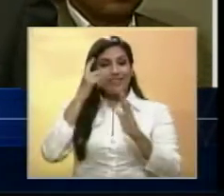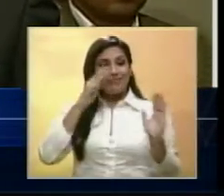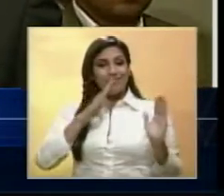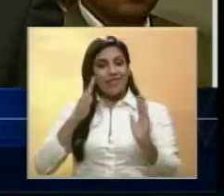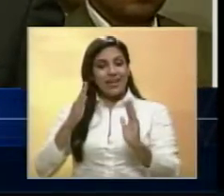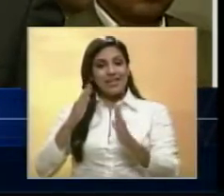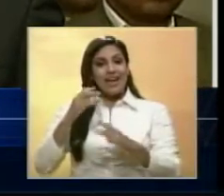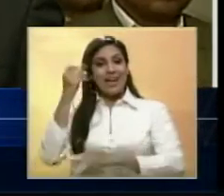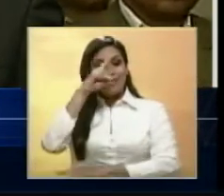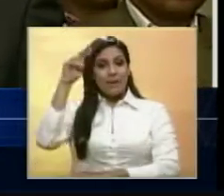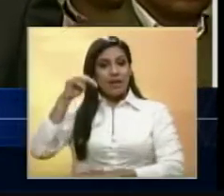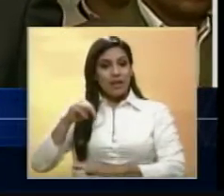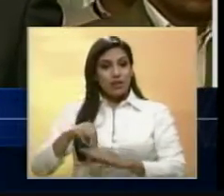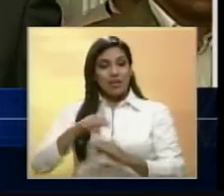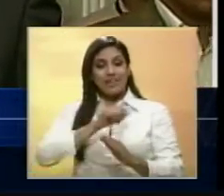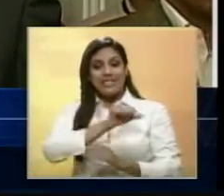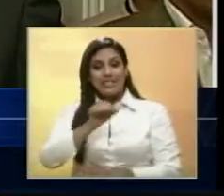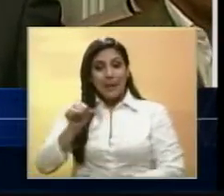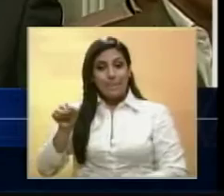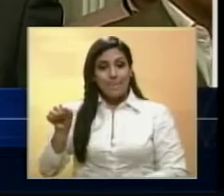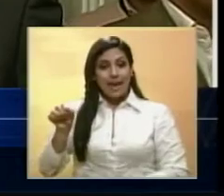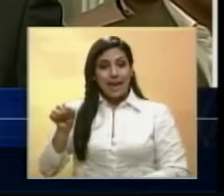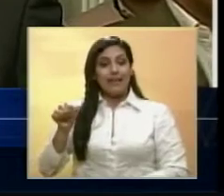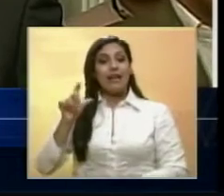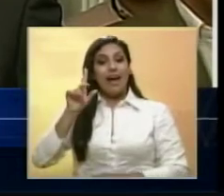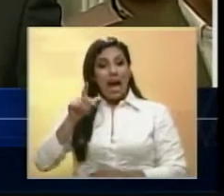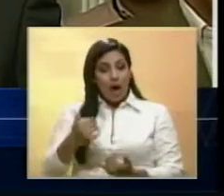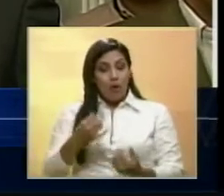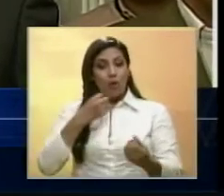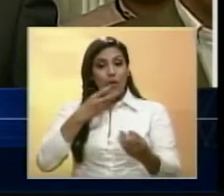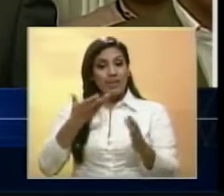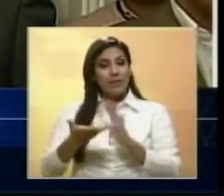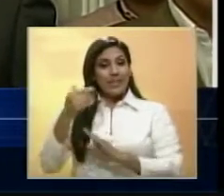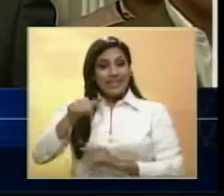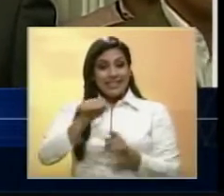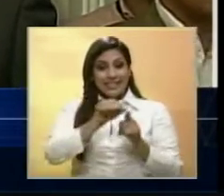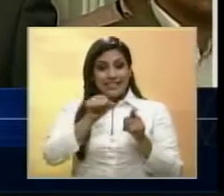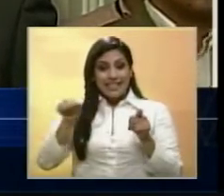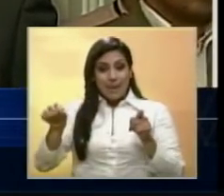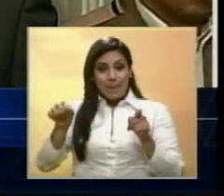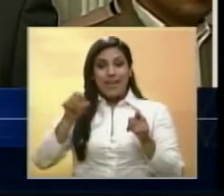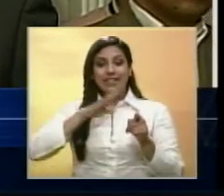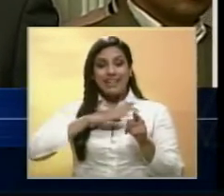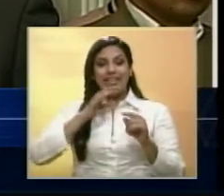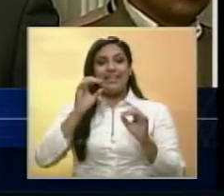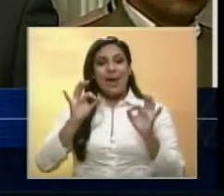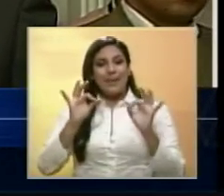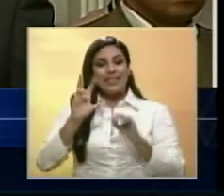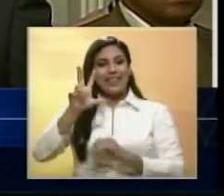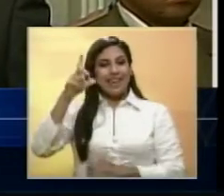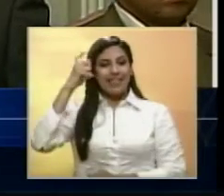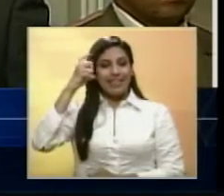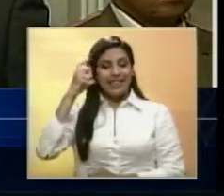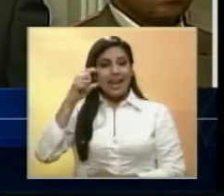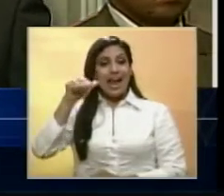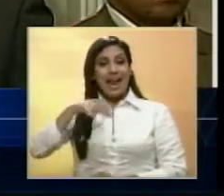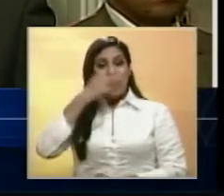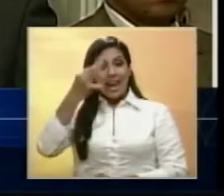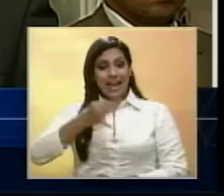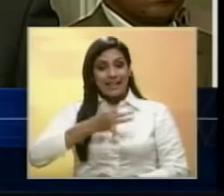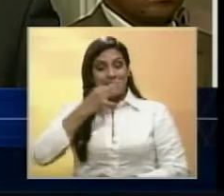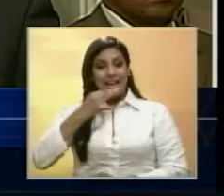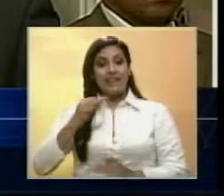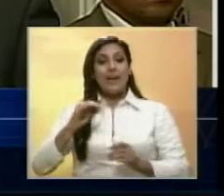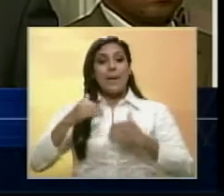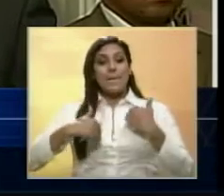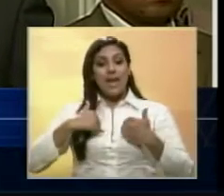agenda de la Asamblea Nacional durante la semana, destacó como novedad que esta semana habrá sesiones ordinarias 3 días, la de esta tarde, la del